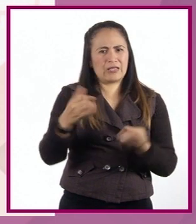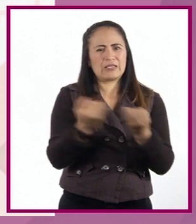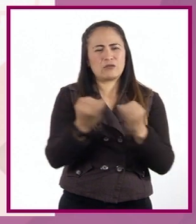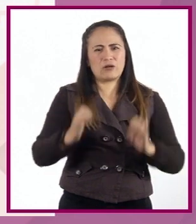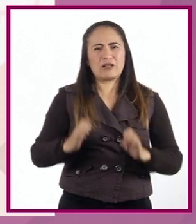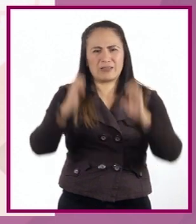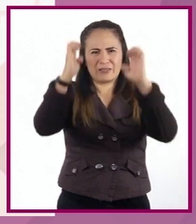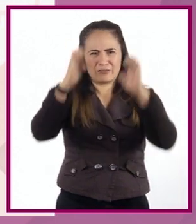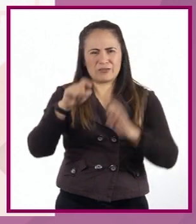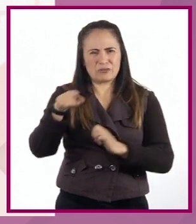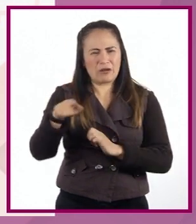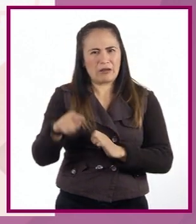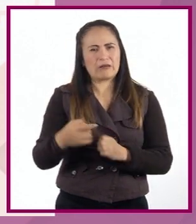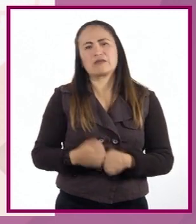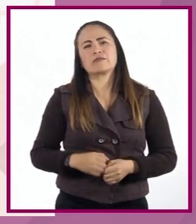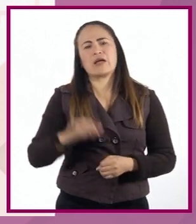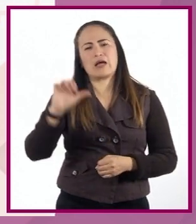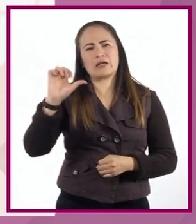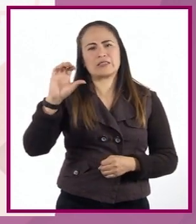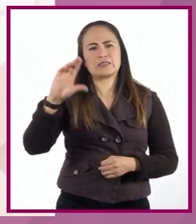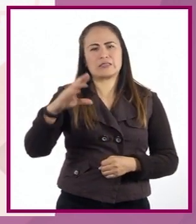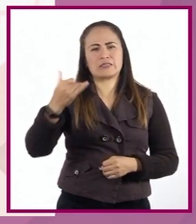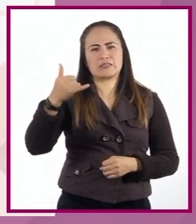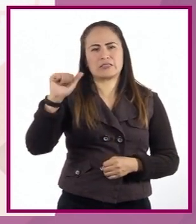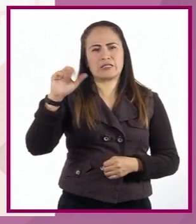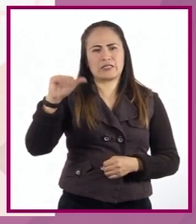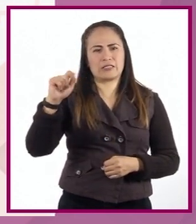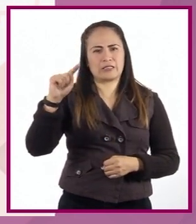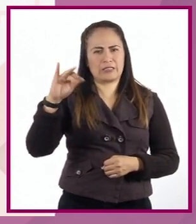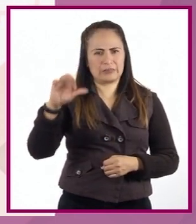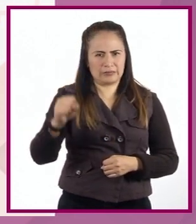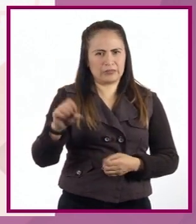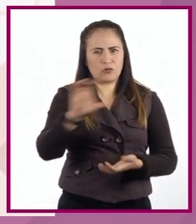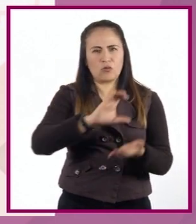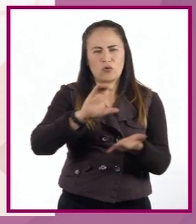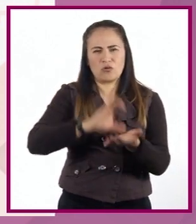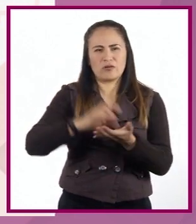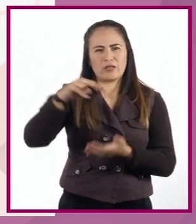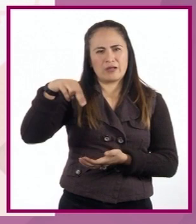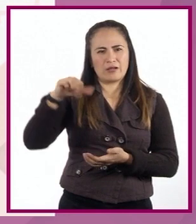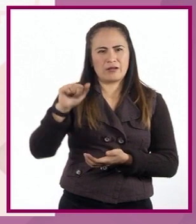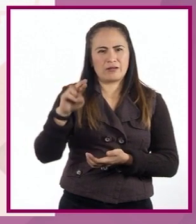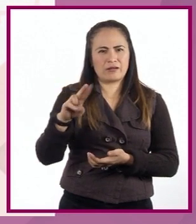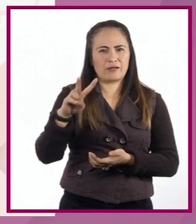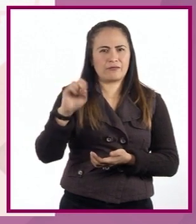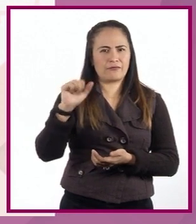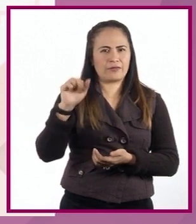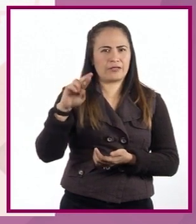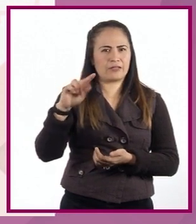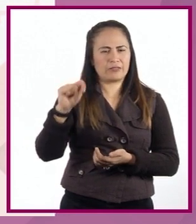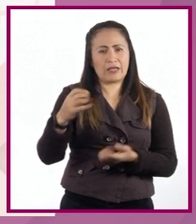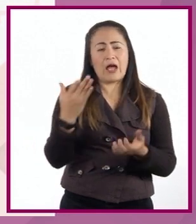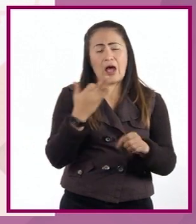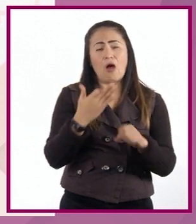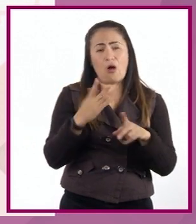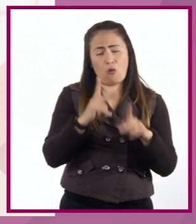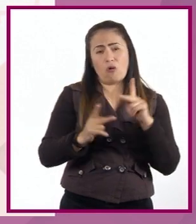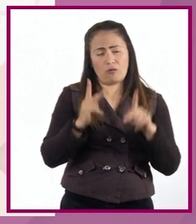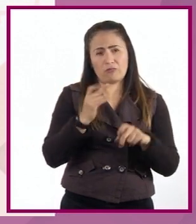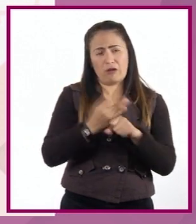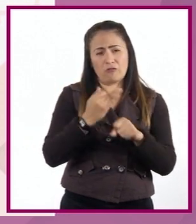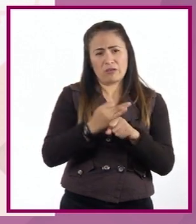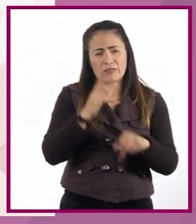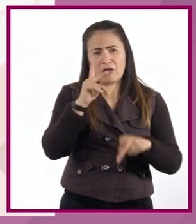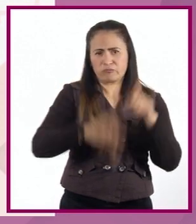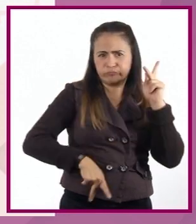Concepción Bextegui y Yacatas, en la colonia Narvarte. Por el momento, se han reportado cortes de luz y agua en